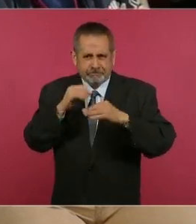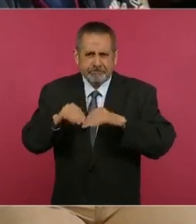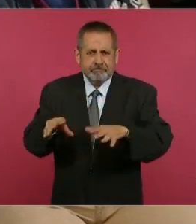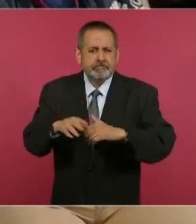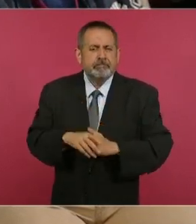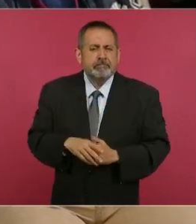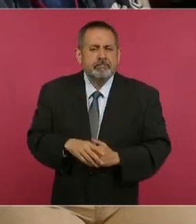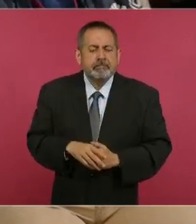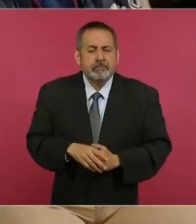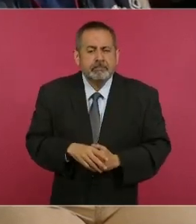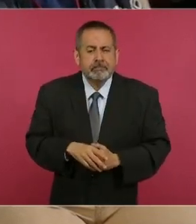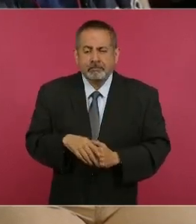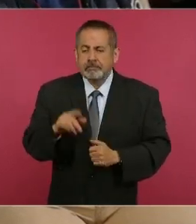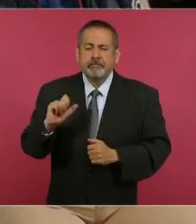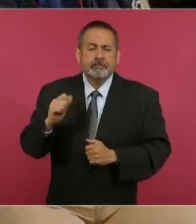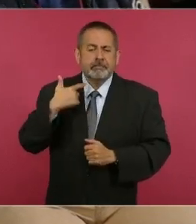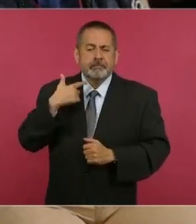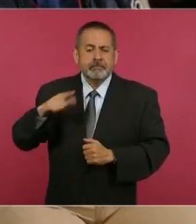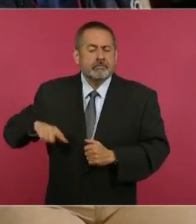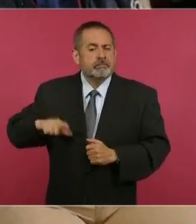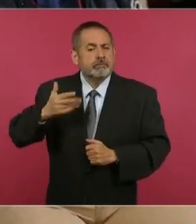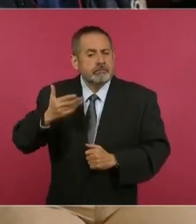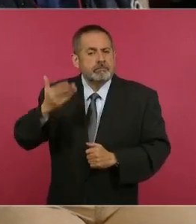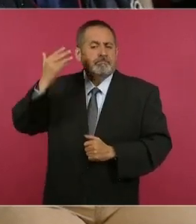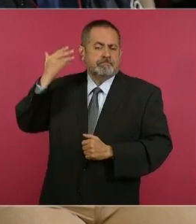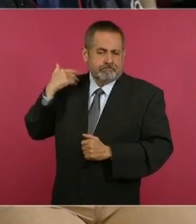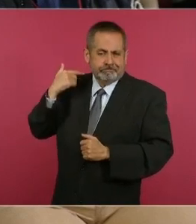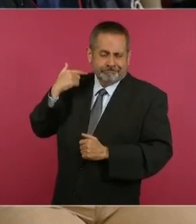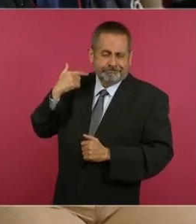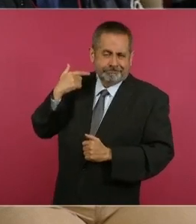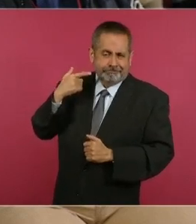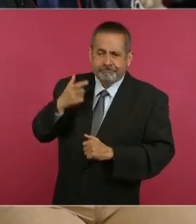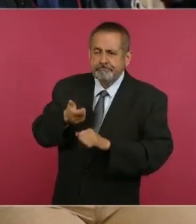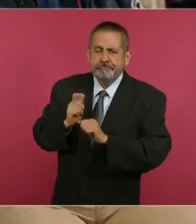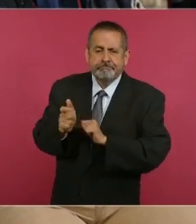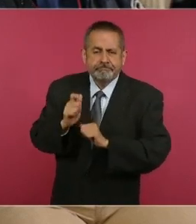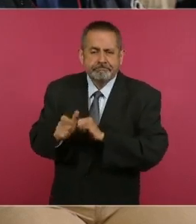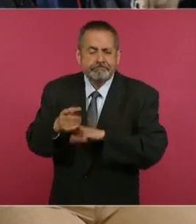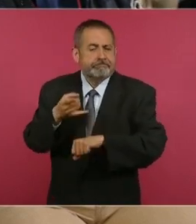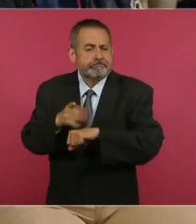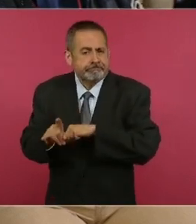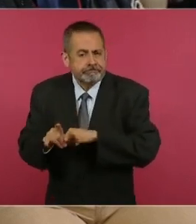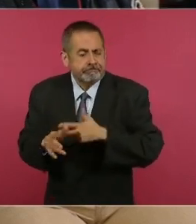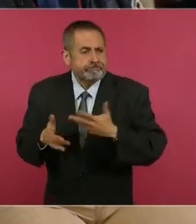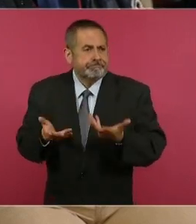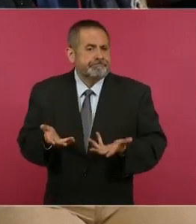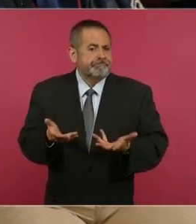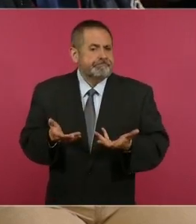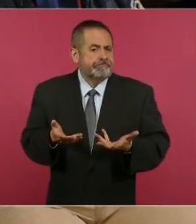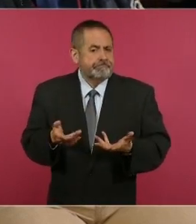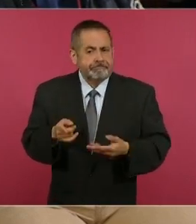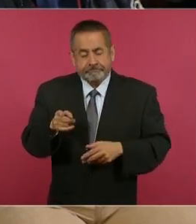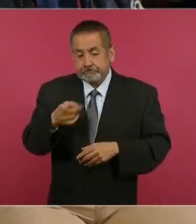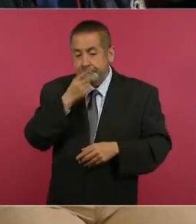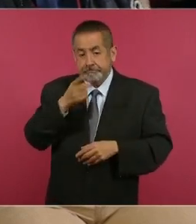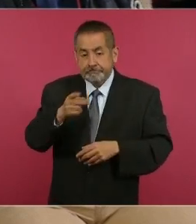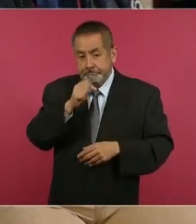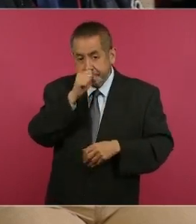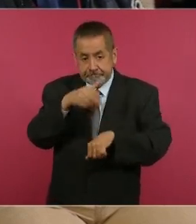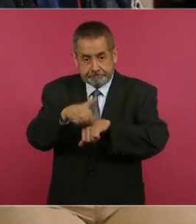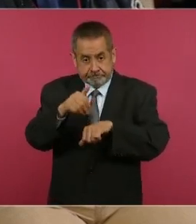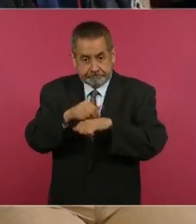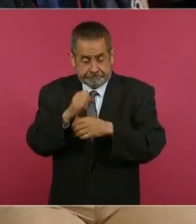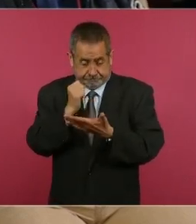en un gobierno anterior, y según el folio